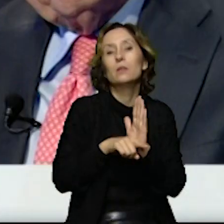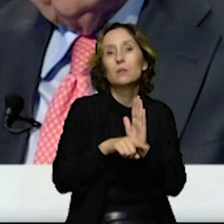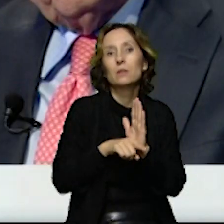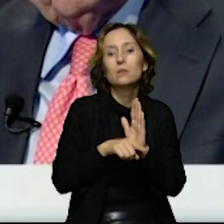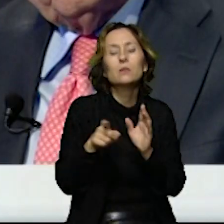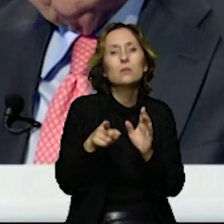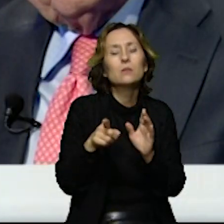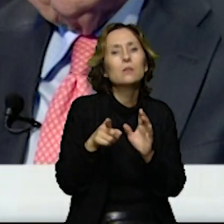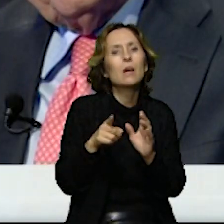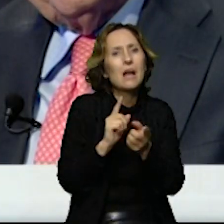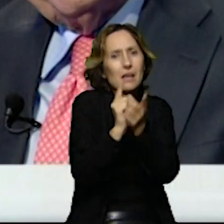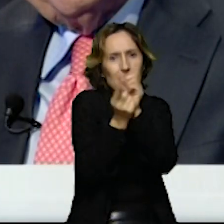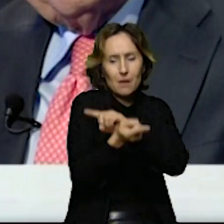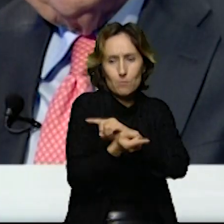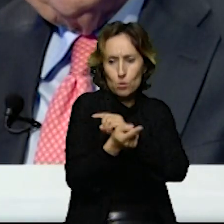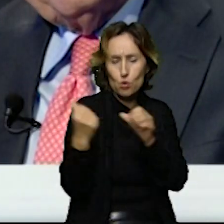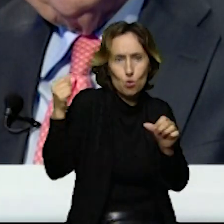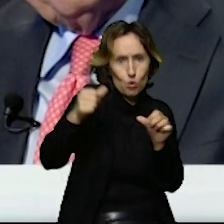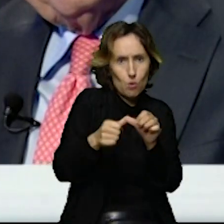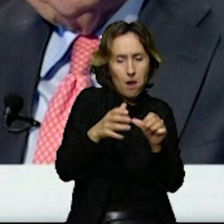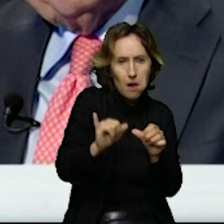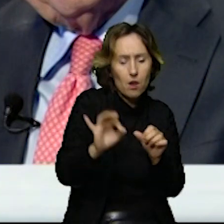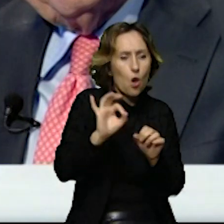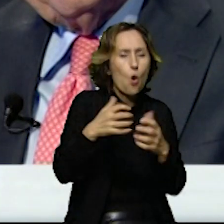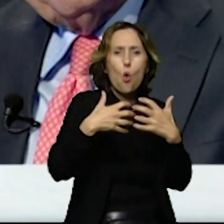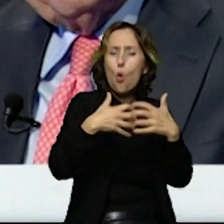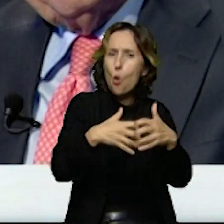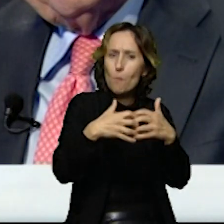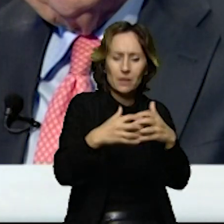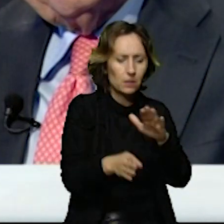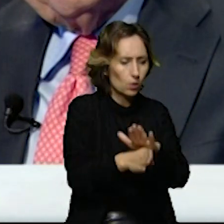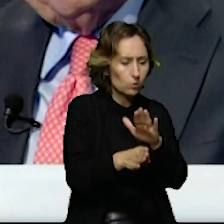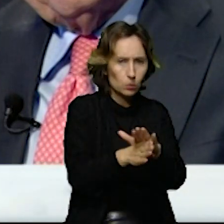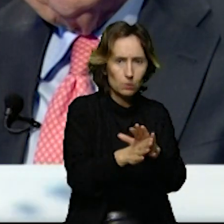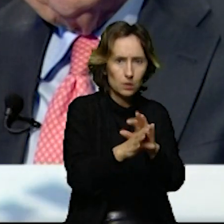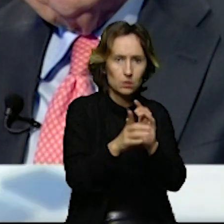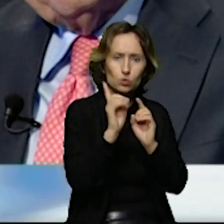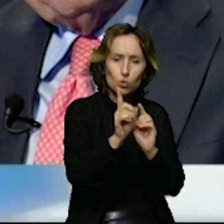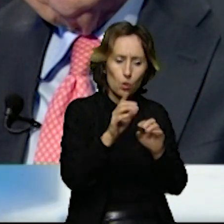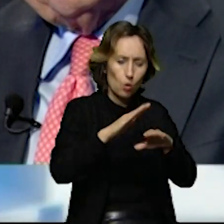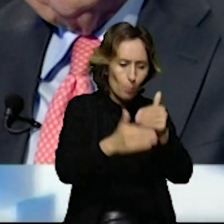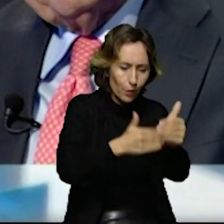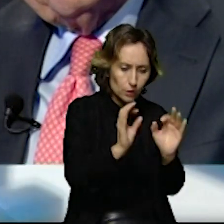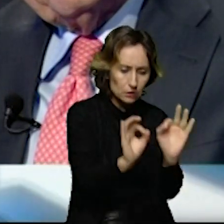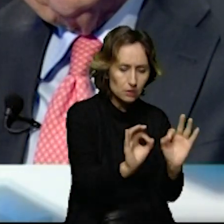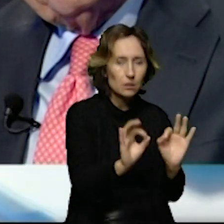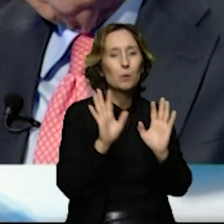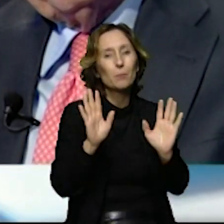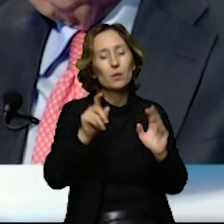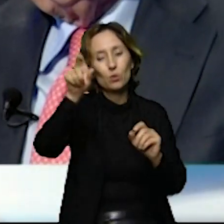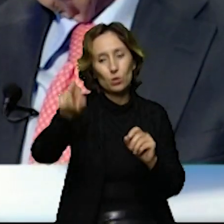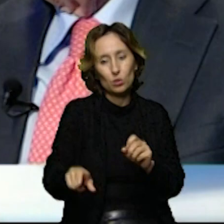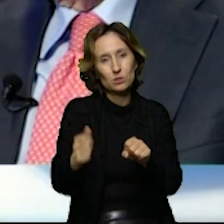cambio? ¿O realmente la máquina va a estar ahí para procesos concretos, pero no va a haber una